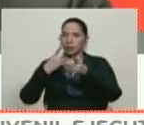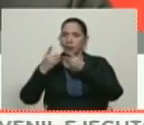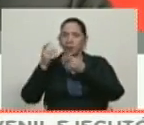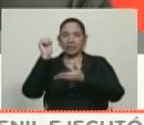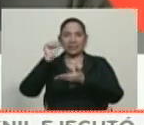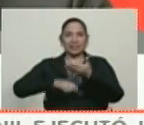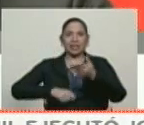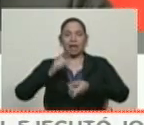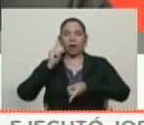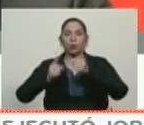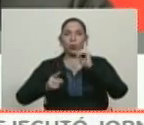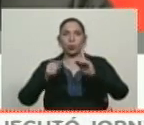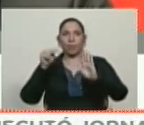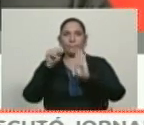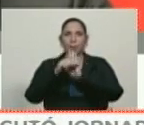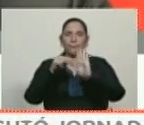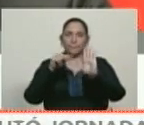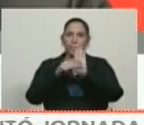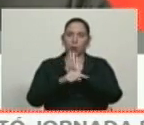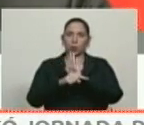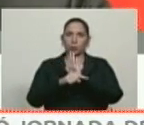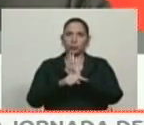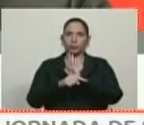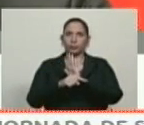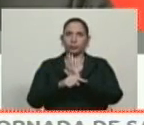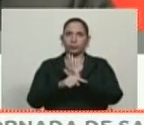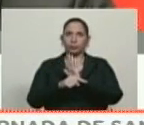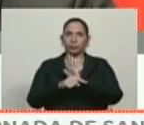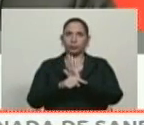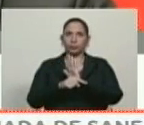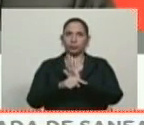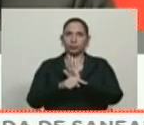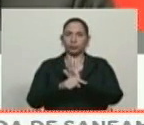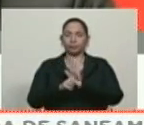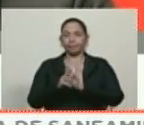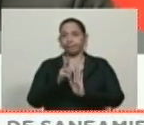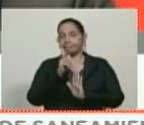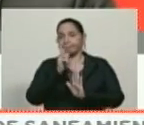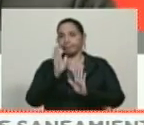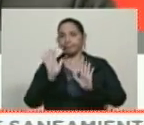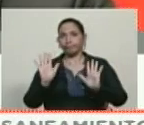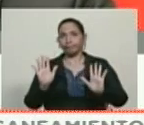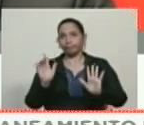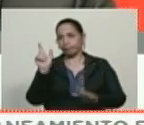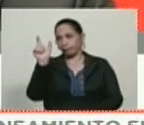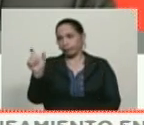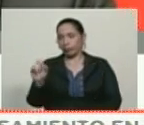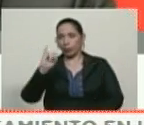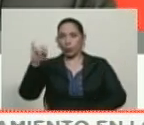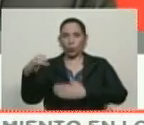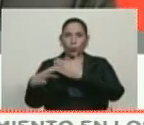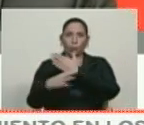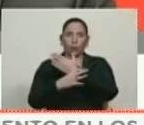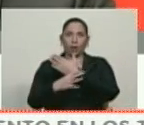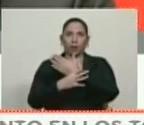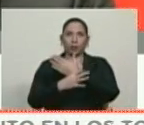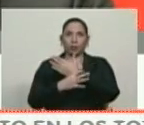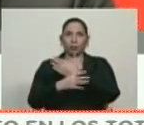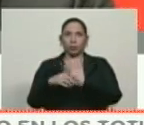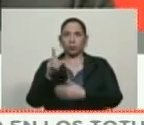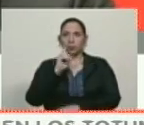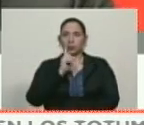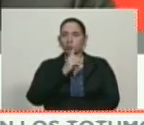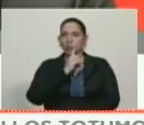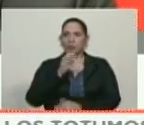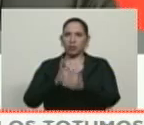algunas condiciones preconcebidas. Lamentablemente, el señor Guaidó, que fue nombrado un